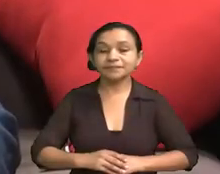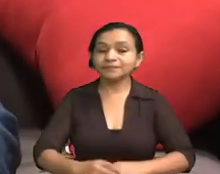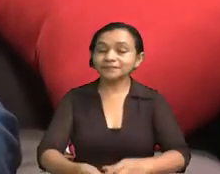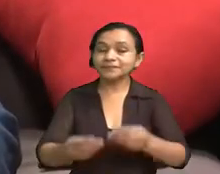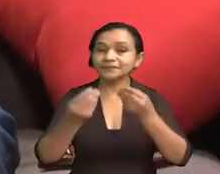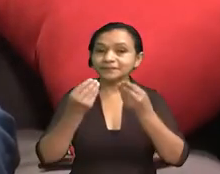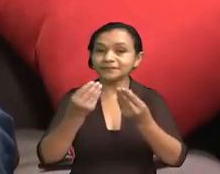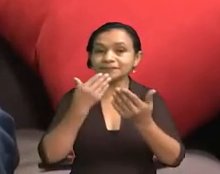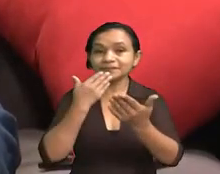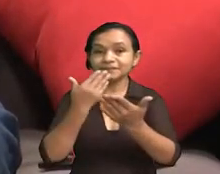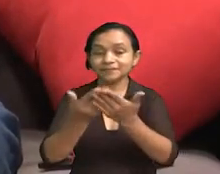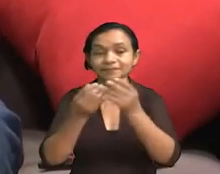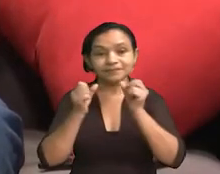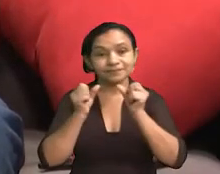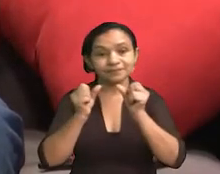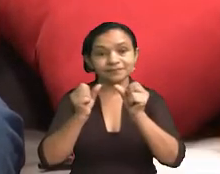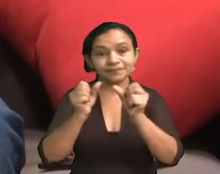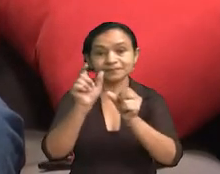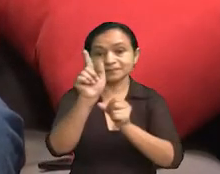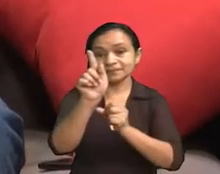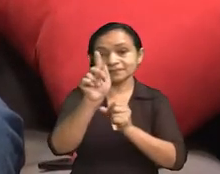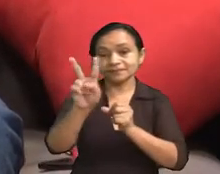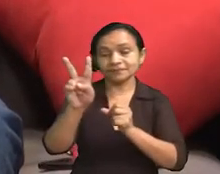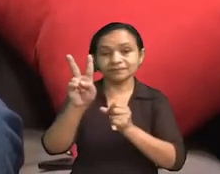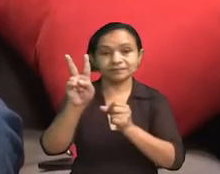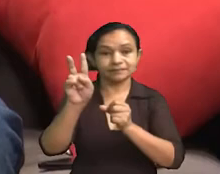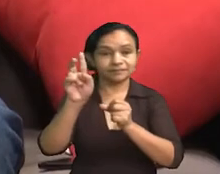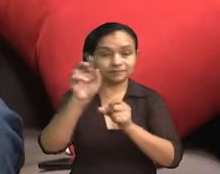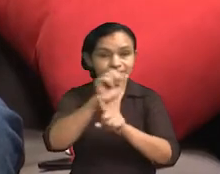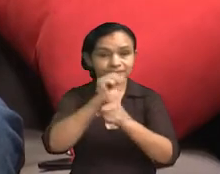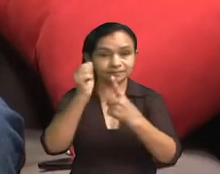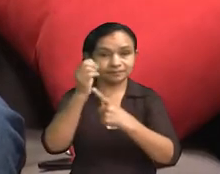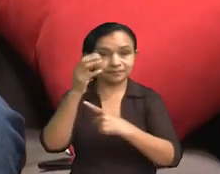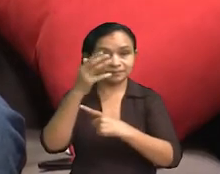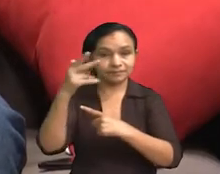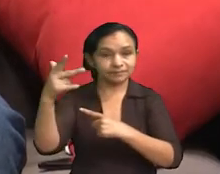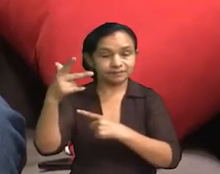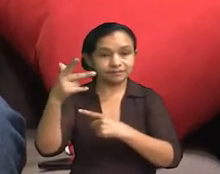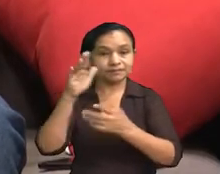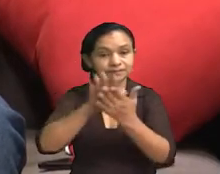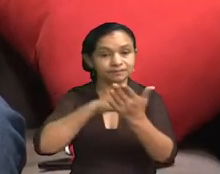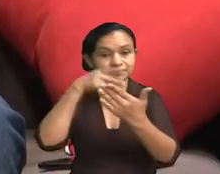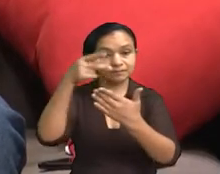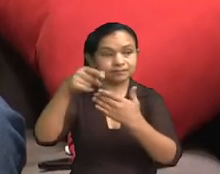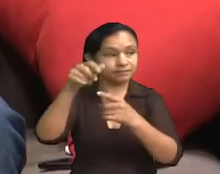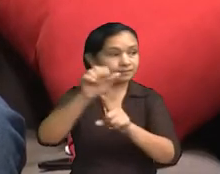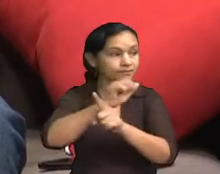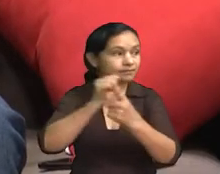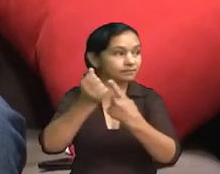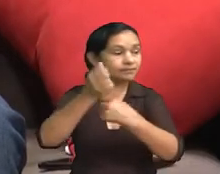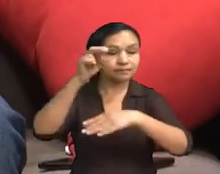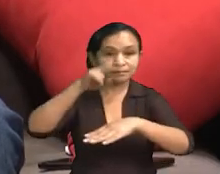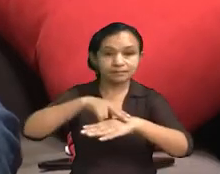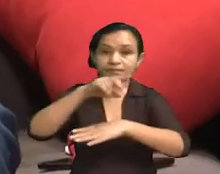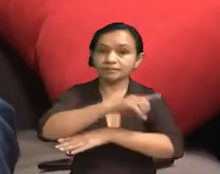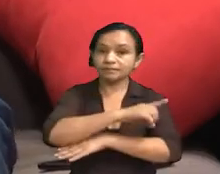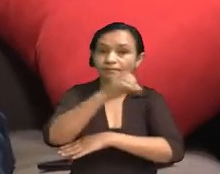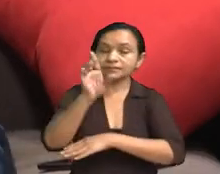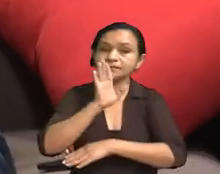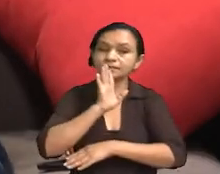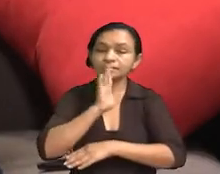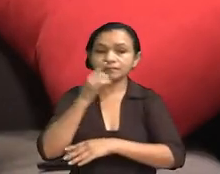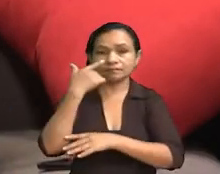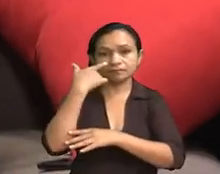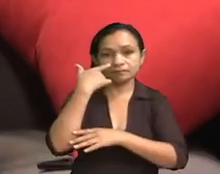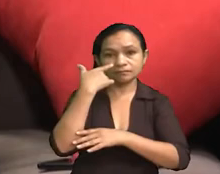Muchísimas gracias por continuar en sintonía del canal parlamentario. Muchísimas gracias por continuar acompañándonos en su programa desde el Parlamento. Hoy, conversando y conociendo lo que